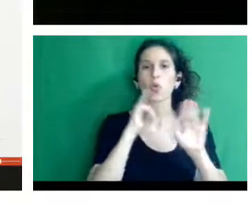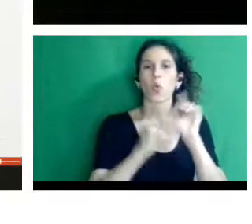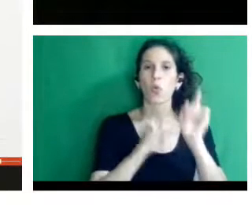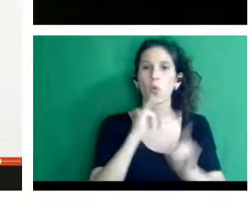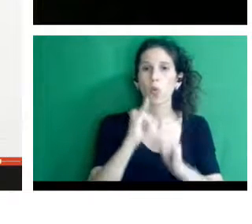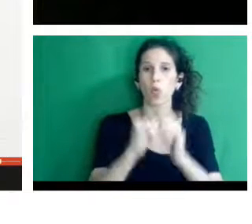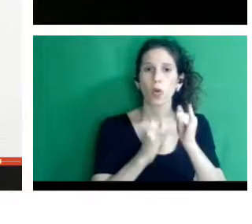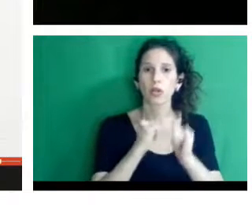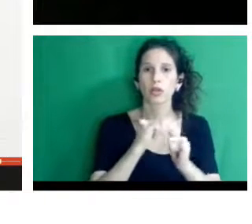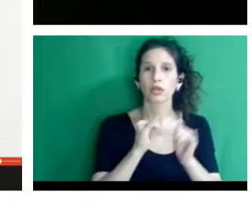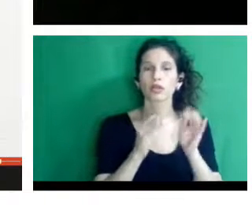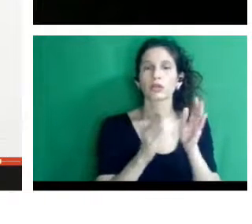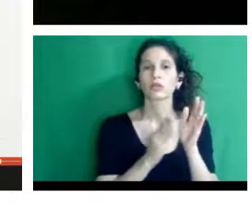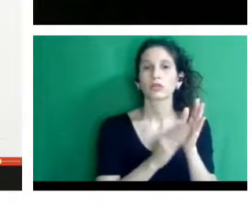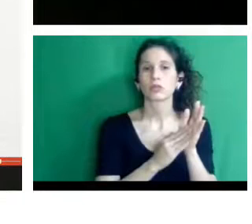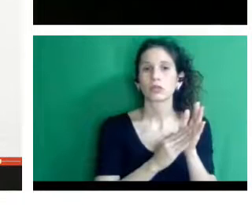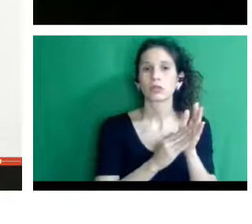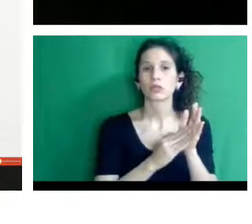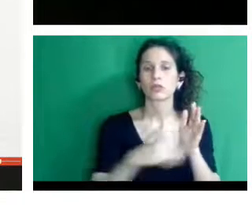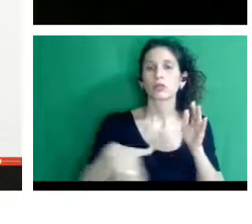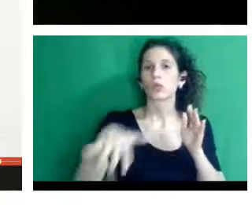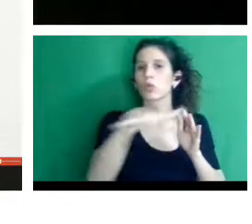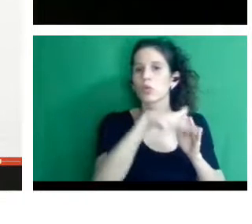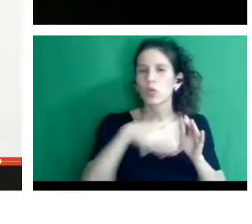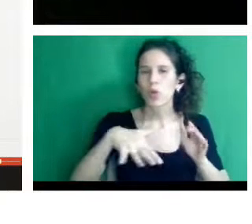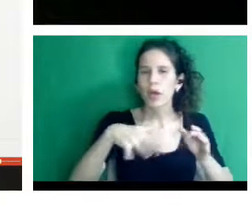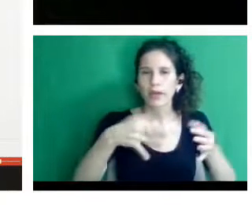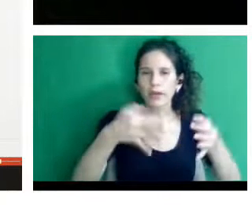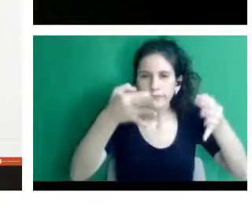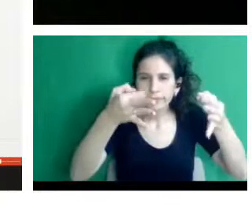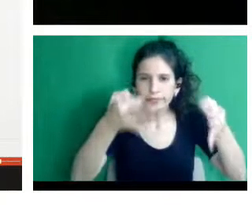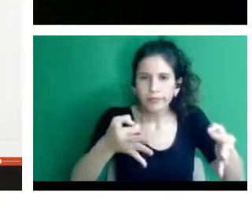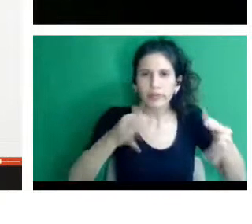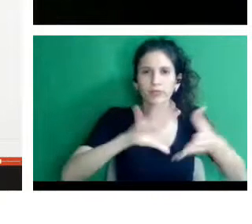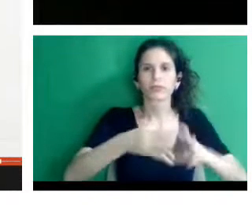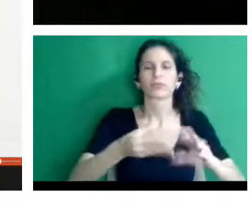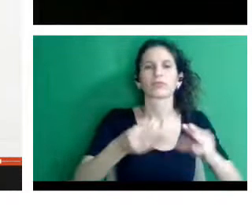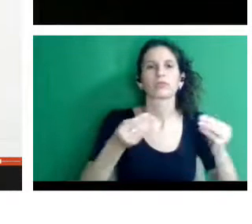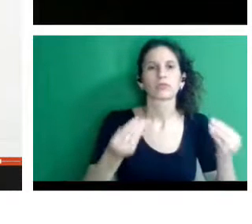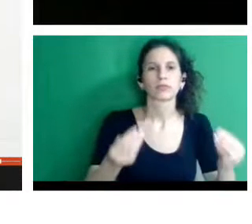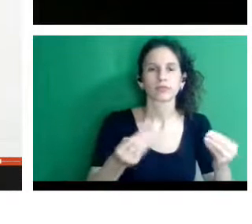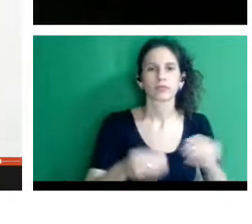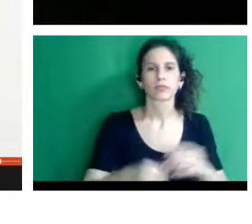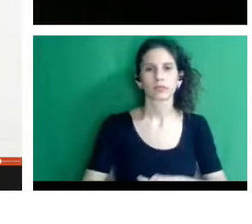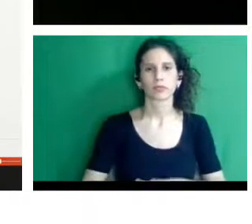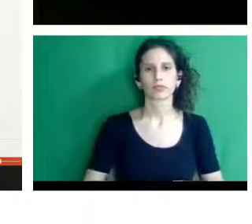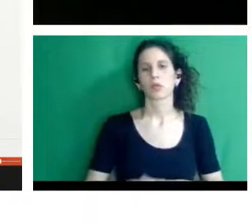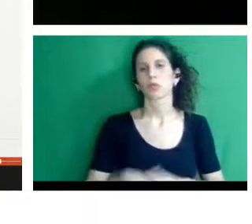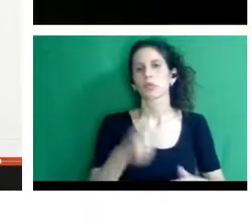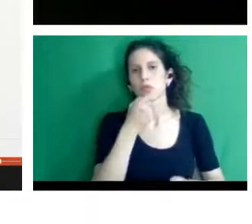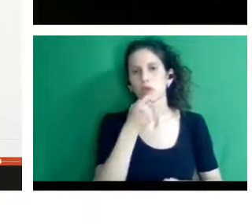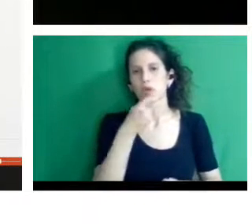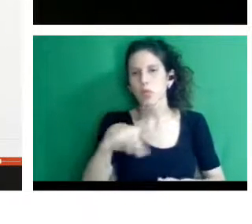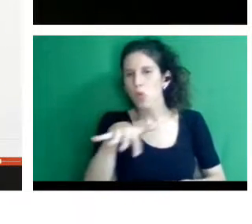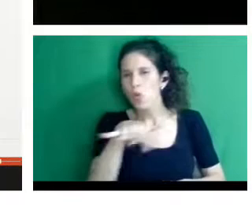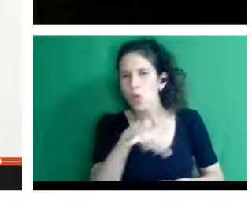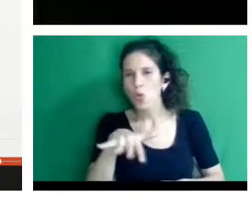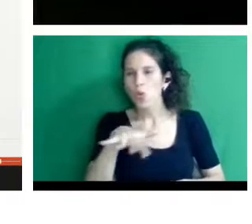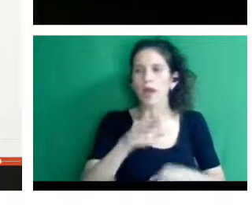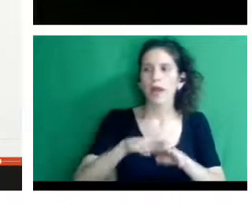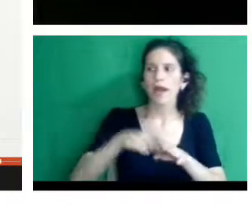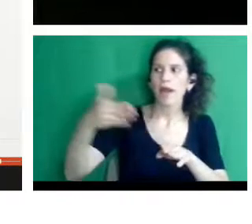y nacional. Y en especificaciones técnicas en sí, entonces se tuvieron en cuenta la ubicación, los recorridos exteriores, los